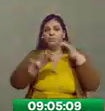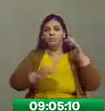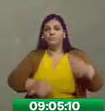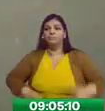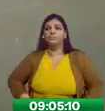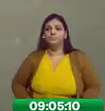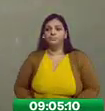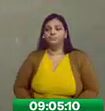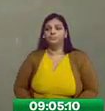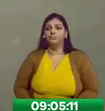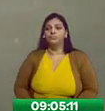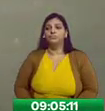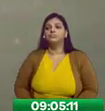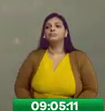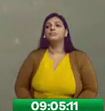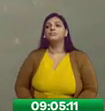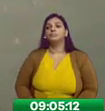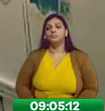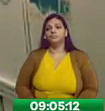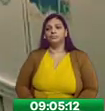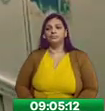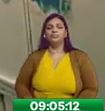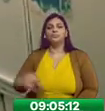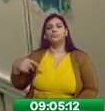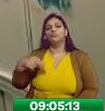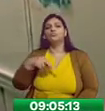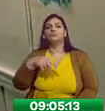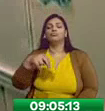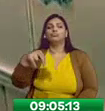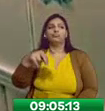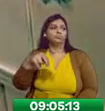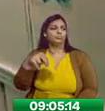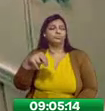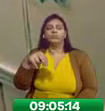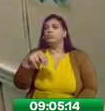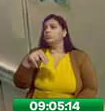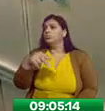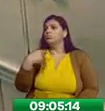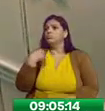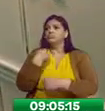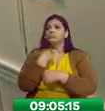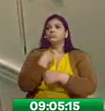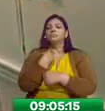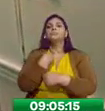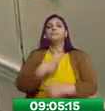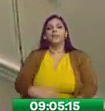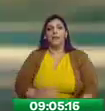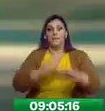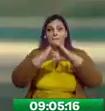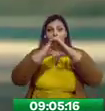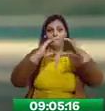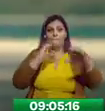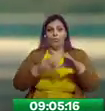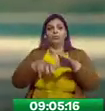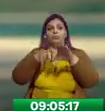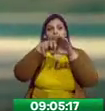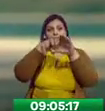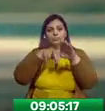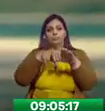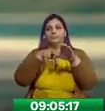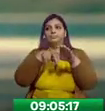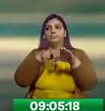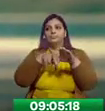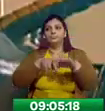procuraban tomar sus precauciones incluso al interior de los buses de transporte urbano era evidente el